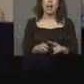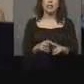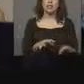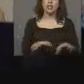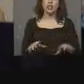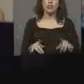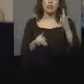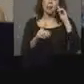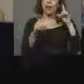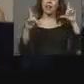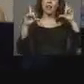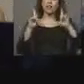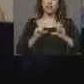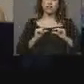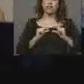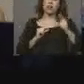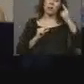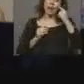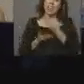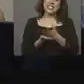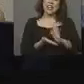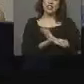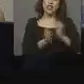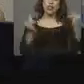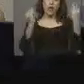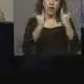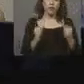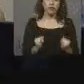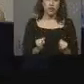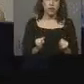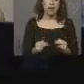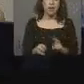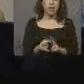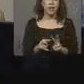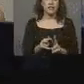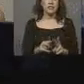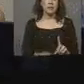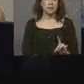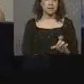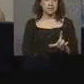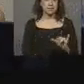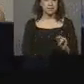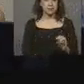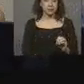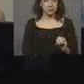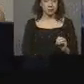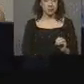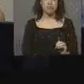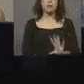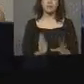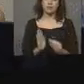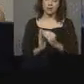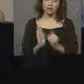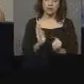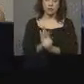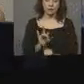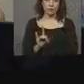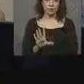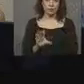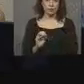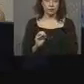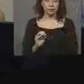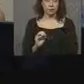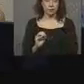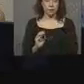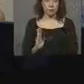efecto disuasivo para erradicar toda forma de comisión del delito. Se incorpora en el artículo